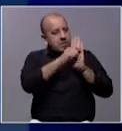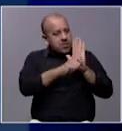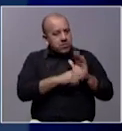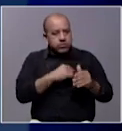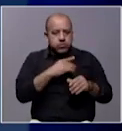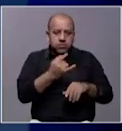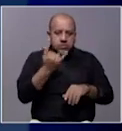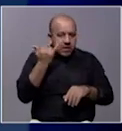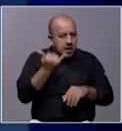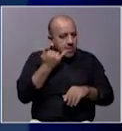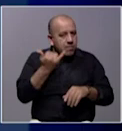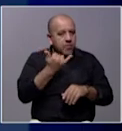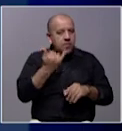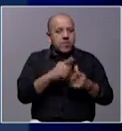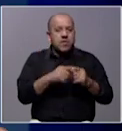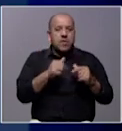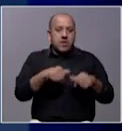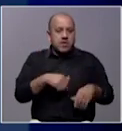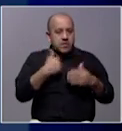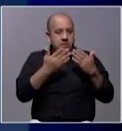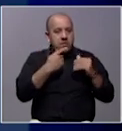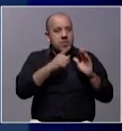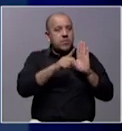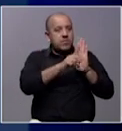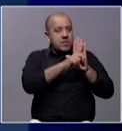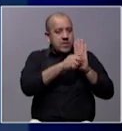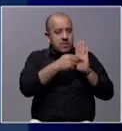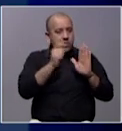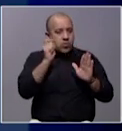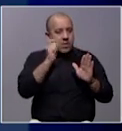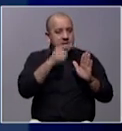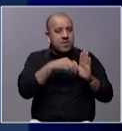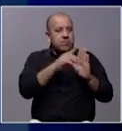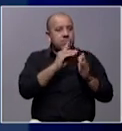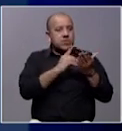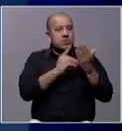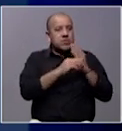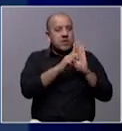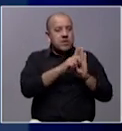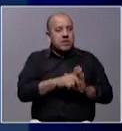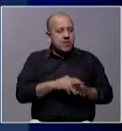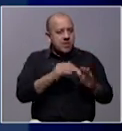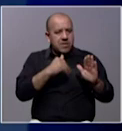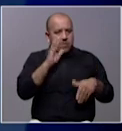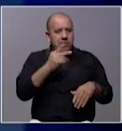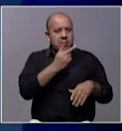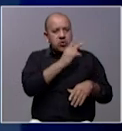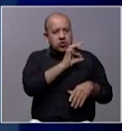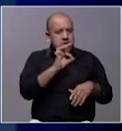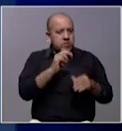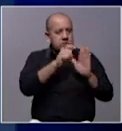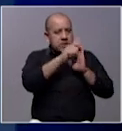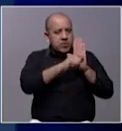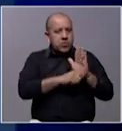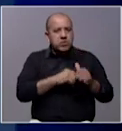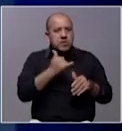de elaboración y estamos hablando de un proyecto de ley de urgente consideración de sin mal no recuerdo dejó más de 200 artículos y que